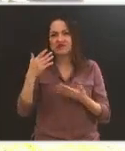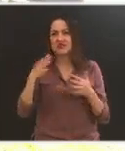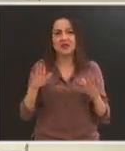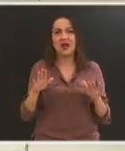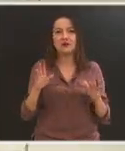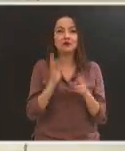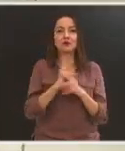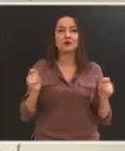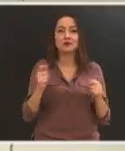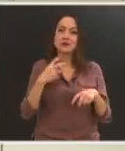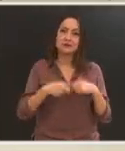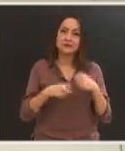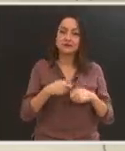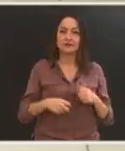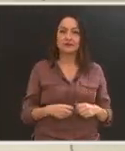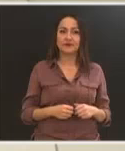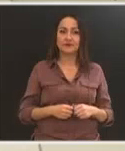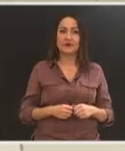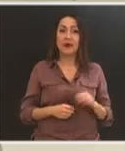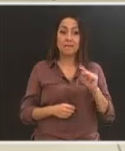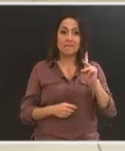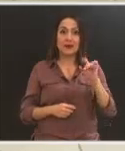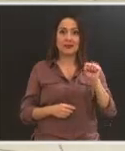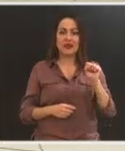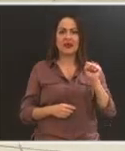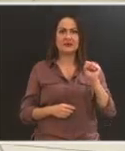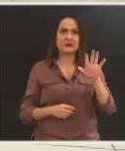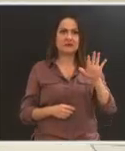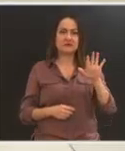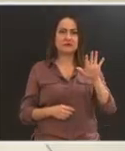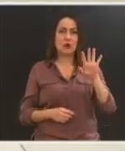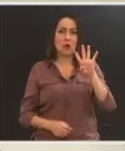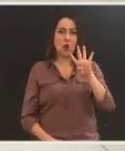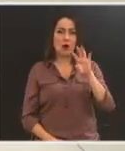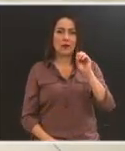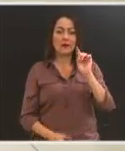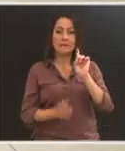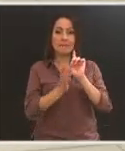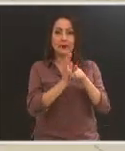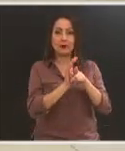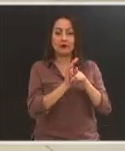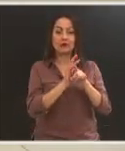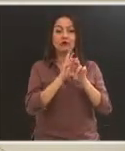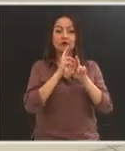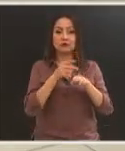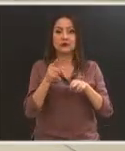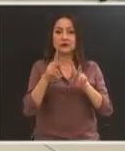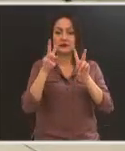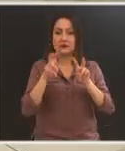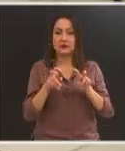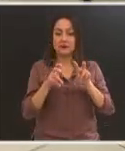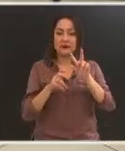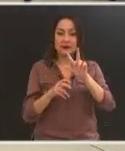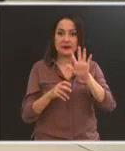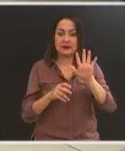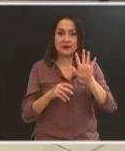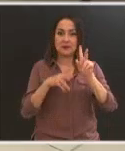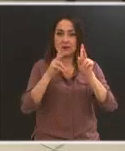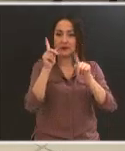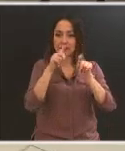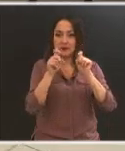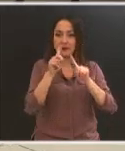ya se soluciona ese problema. Matías tardó aproximadamente 40 minutos en resolver este examen de 35